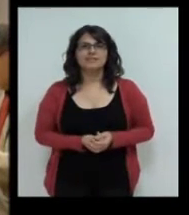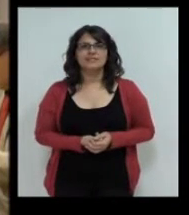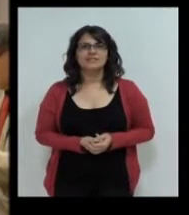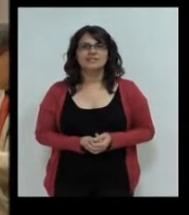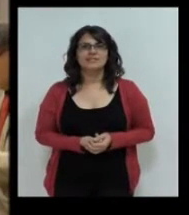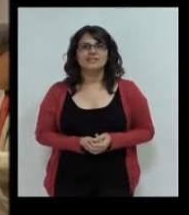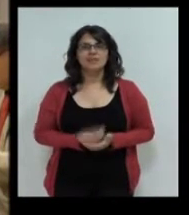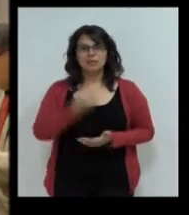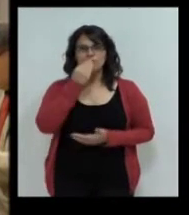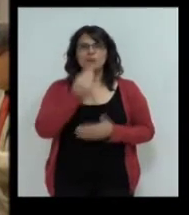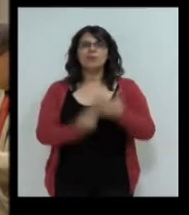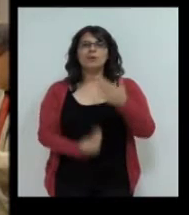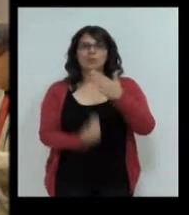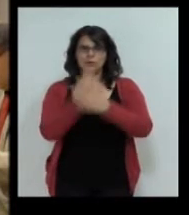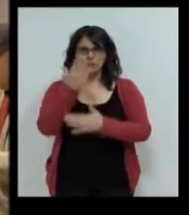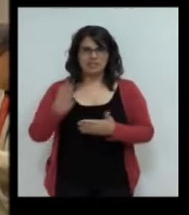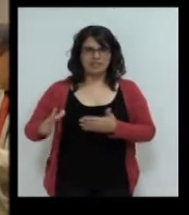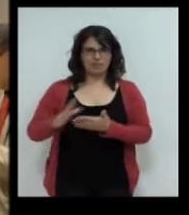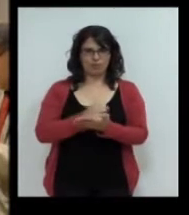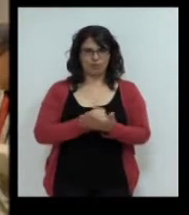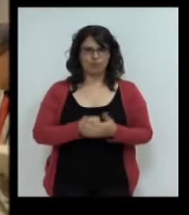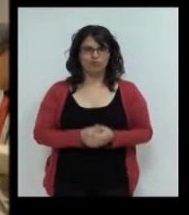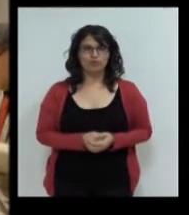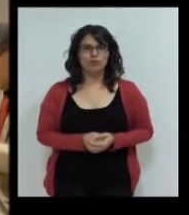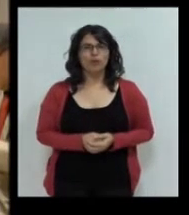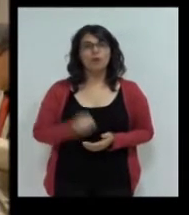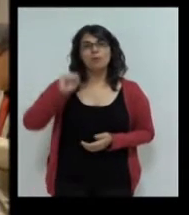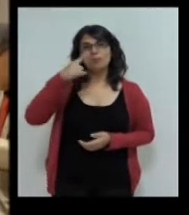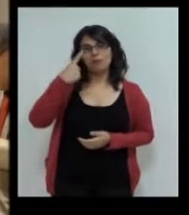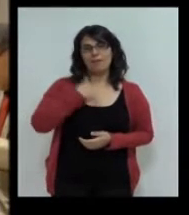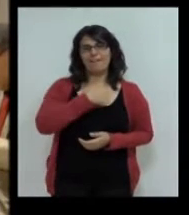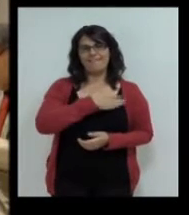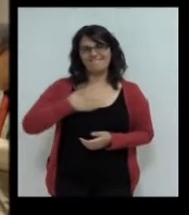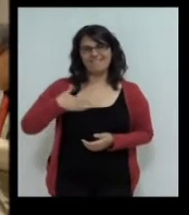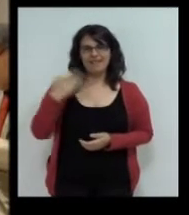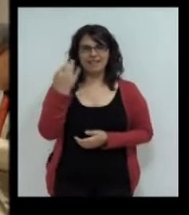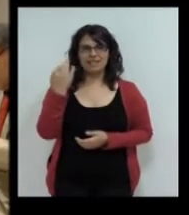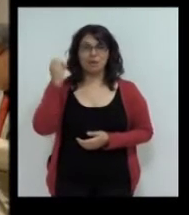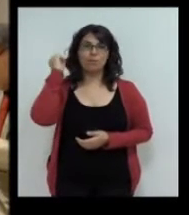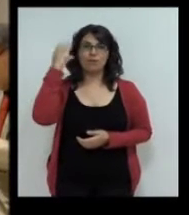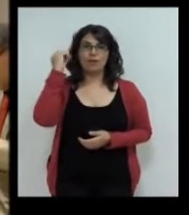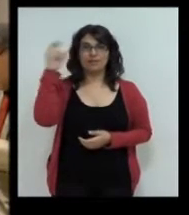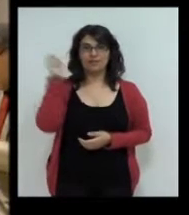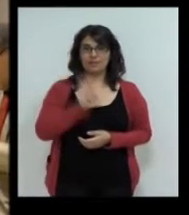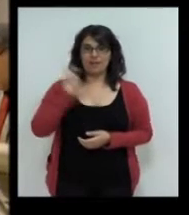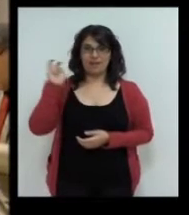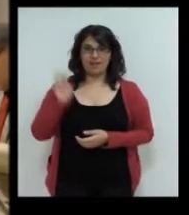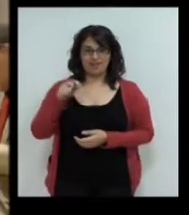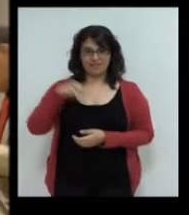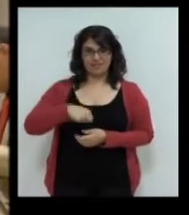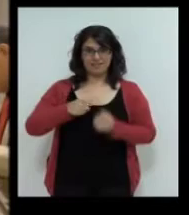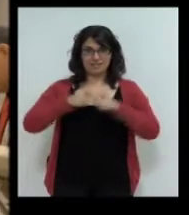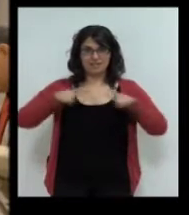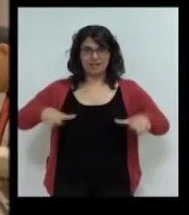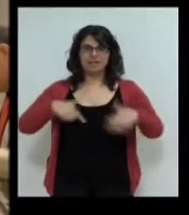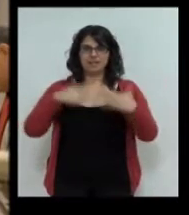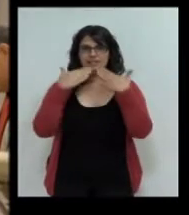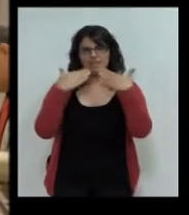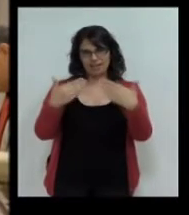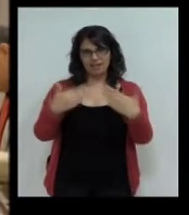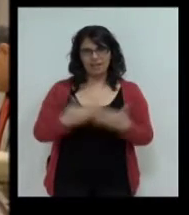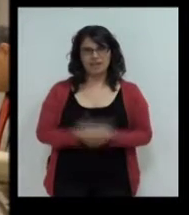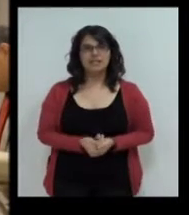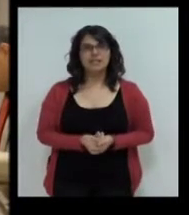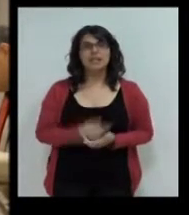buenos días a todos. Lo primero, agradecer pues a todos los ponentes, ¿no?, que habéis venido y como siempre pues agradecer